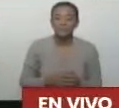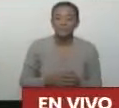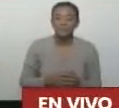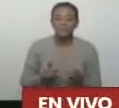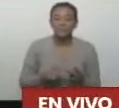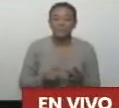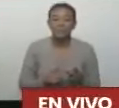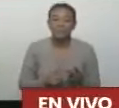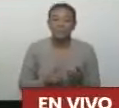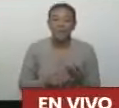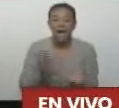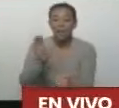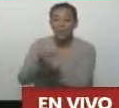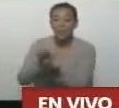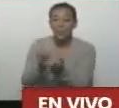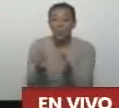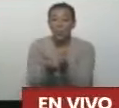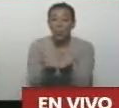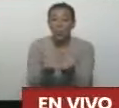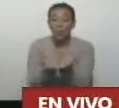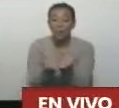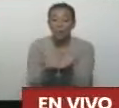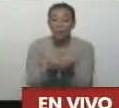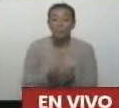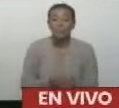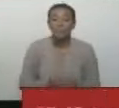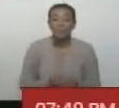El equipo de Anzuategui, Colegio Don Bosco.